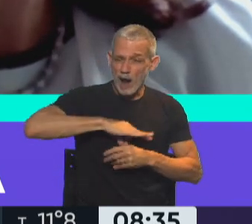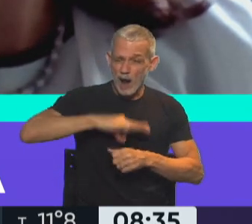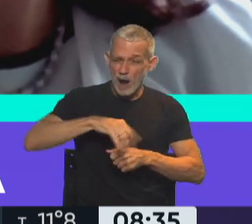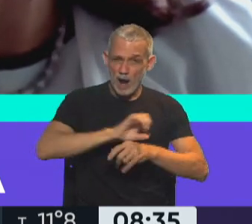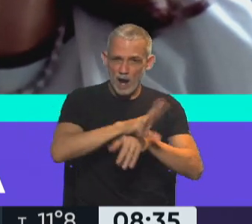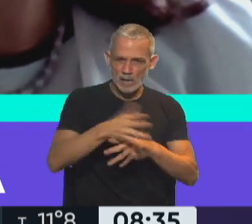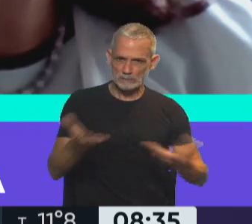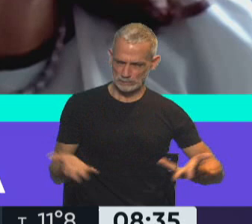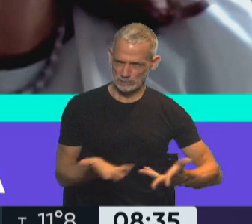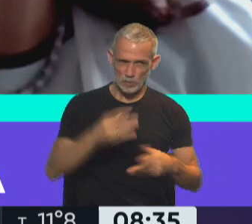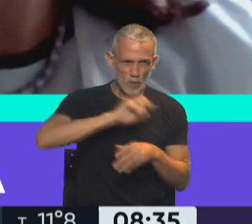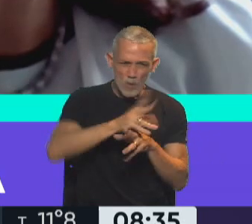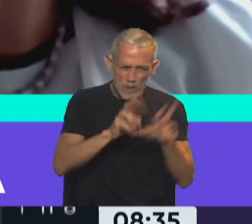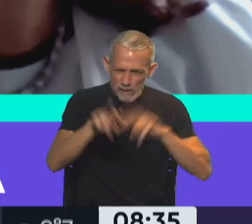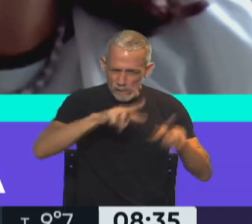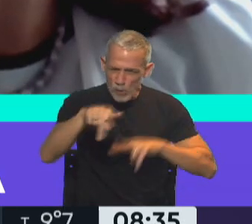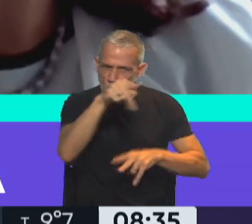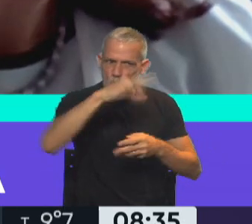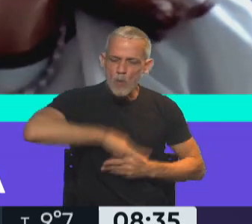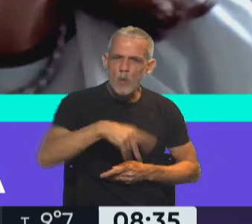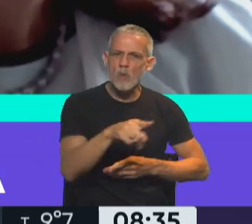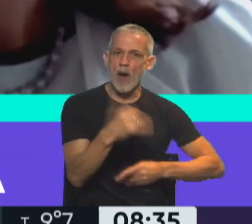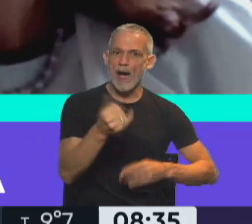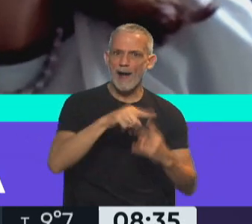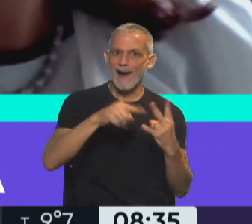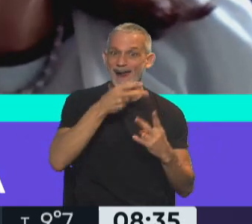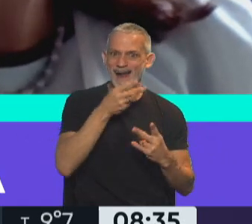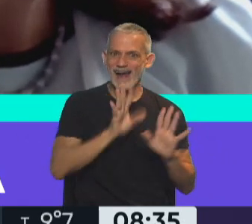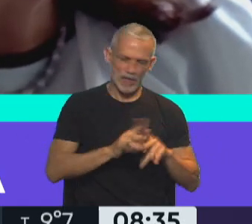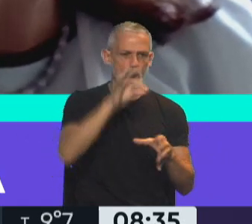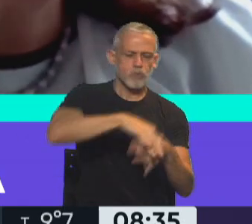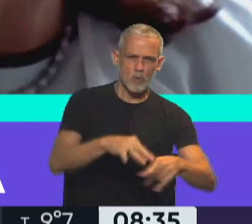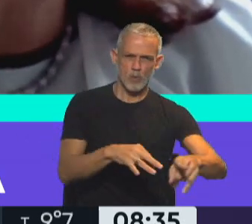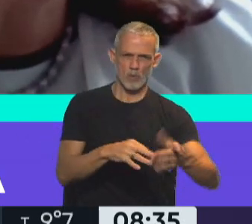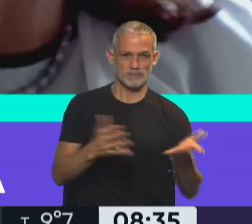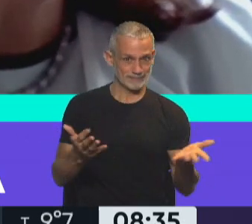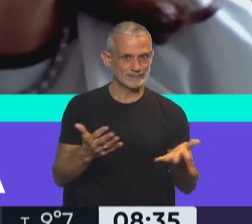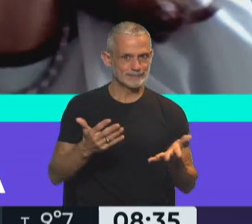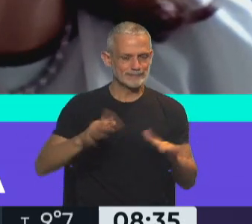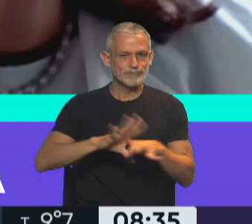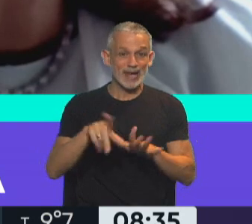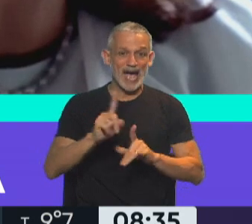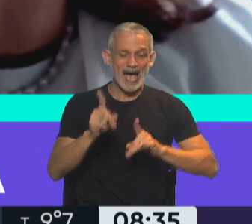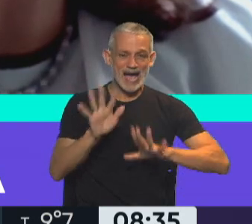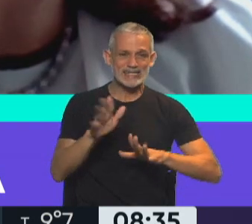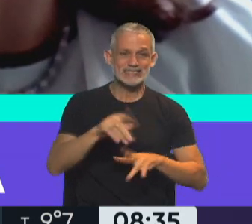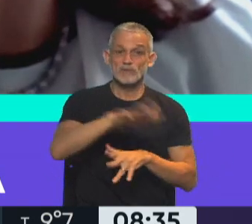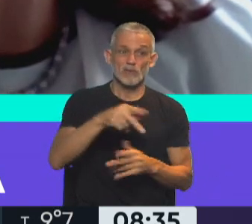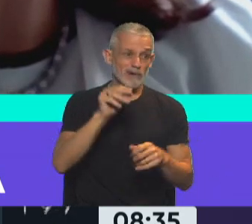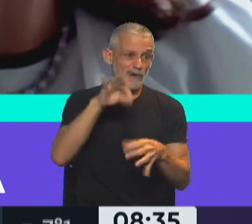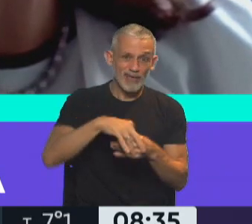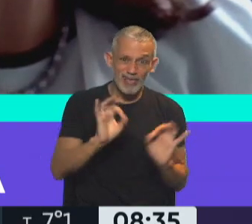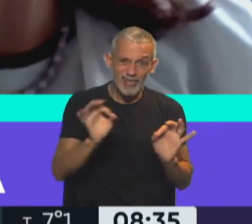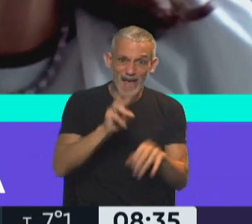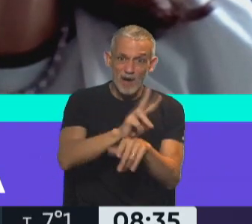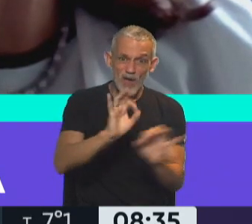decir, el bicho busca la población que está sin protección. Y si ahora la población sin protección es